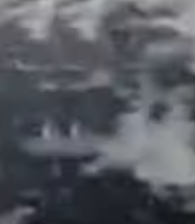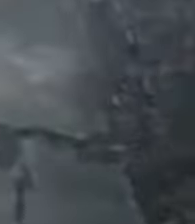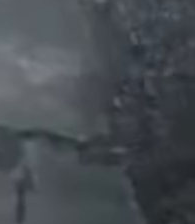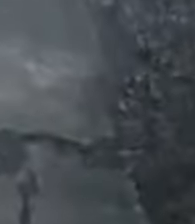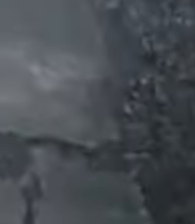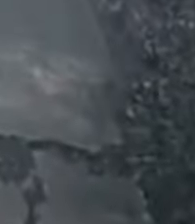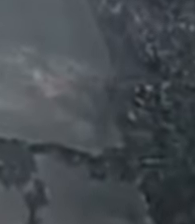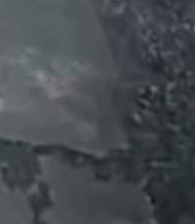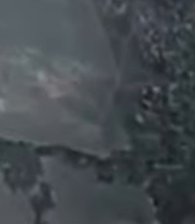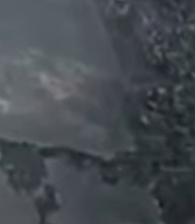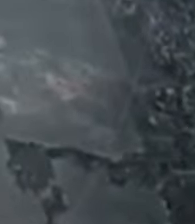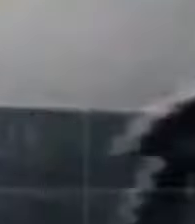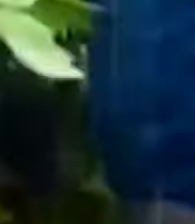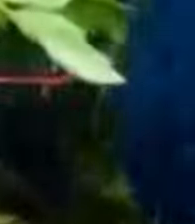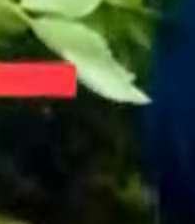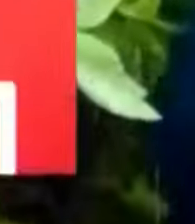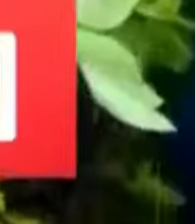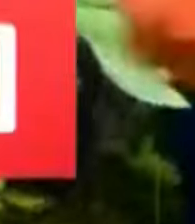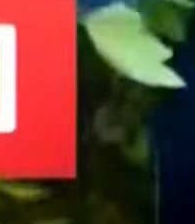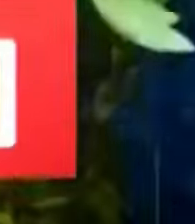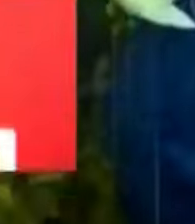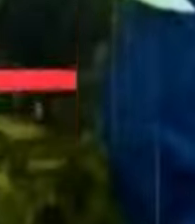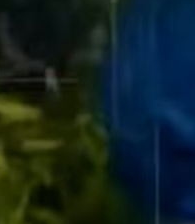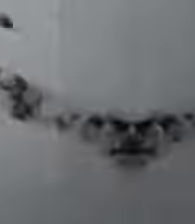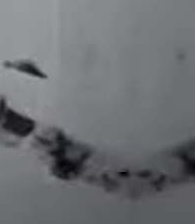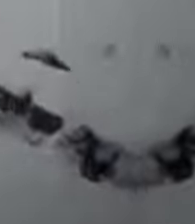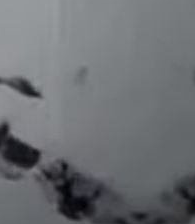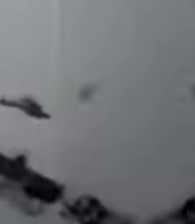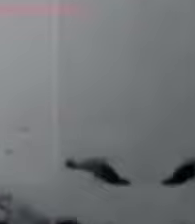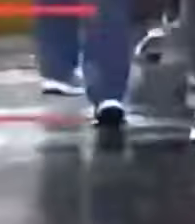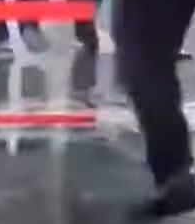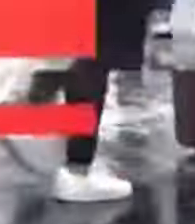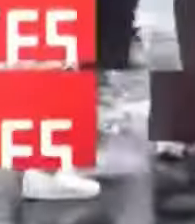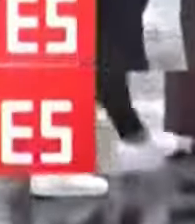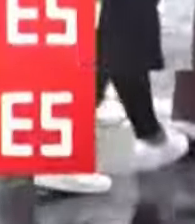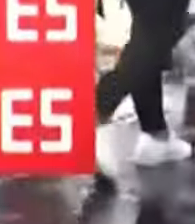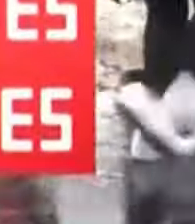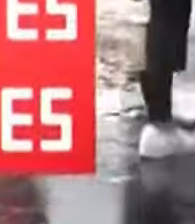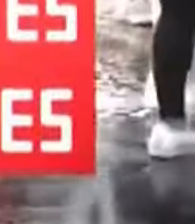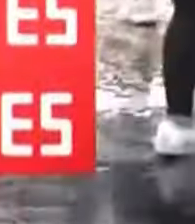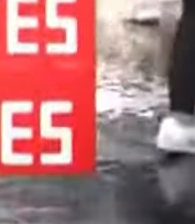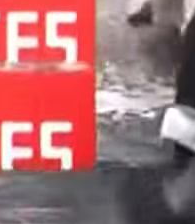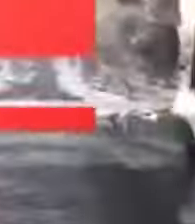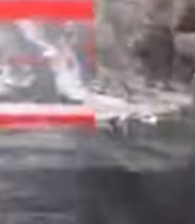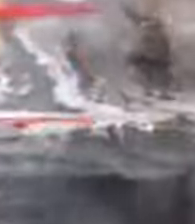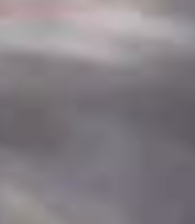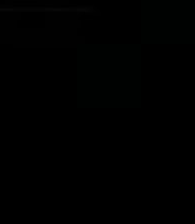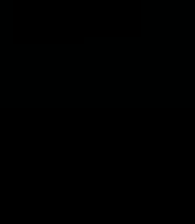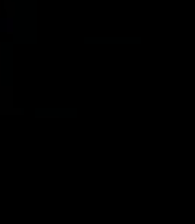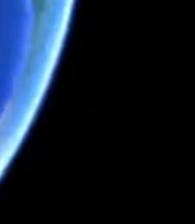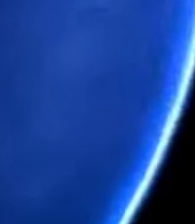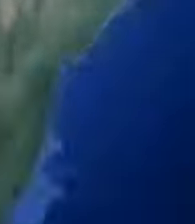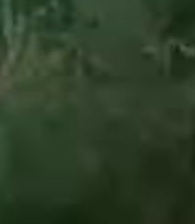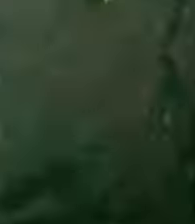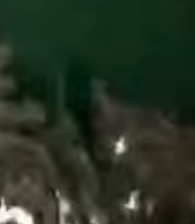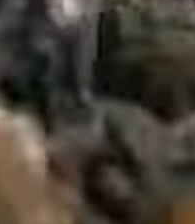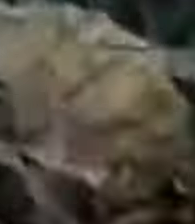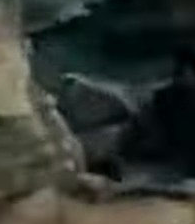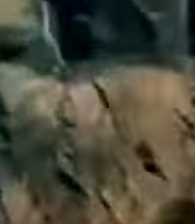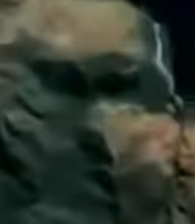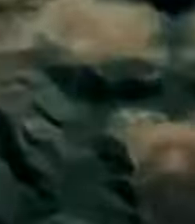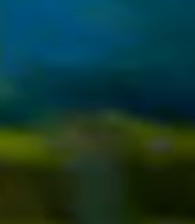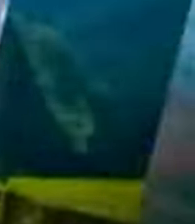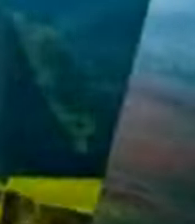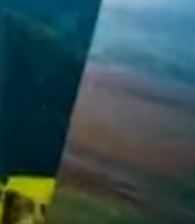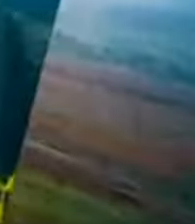Información para nuestra economía, nuestra seguridad y para la toma de importantes decisiones. El pronóstico del tiempo